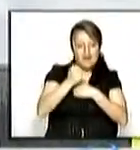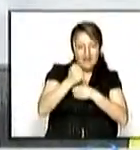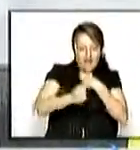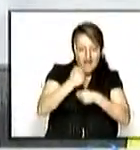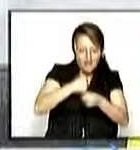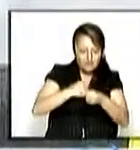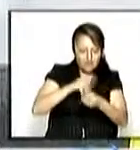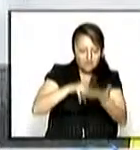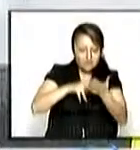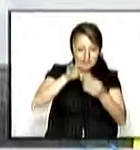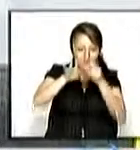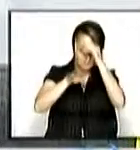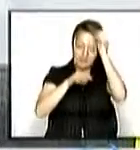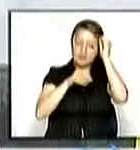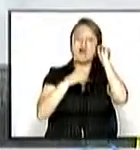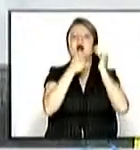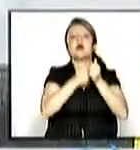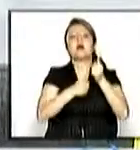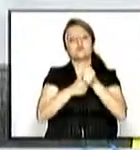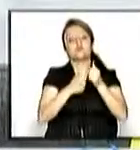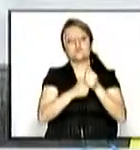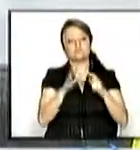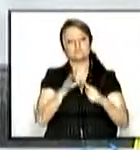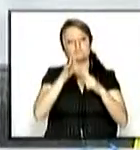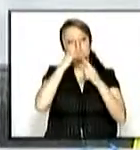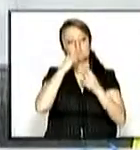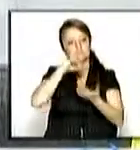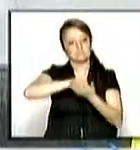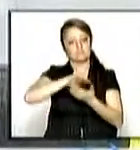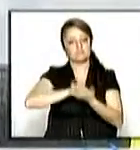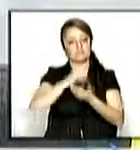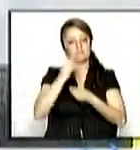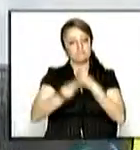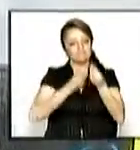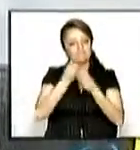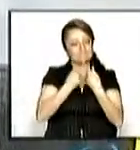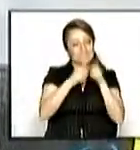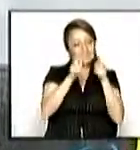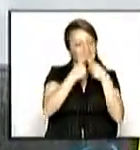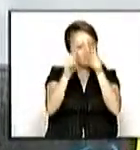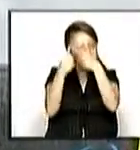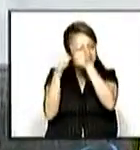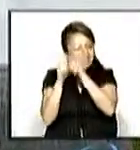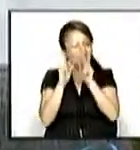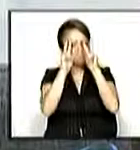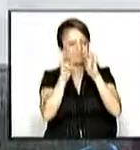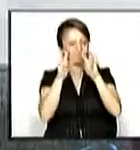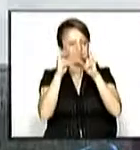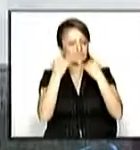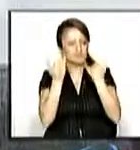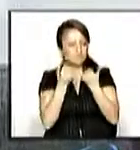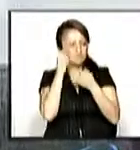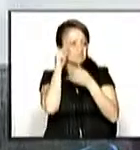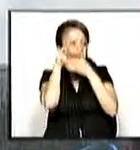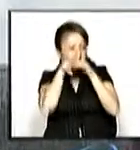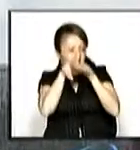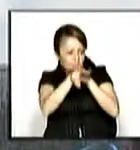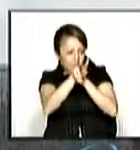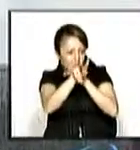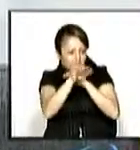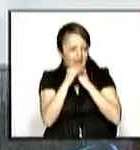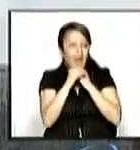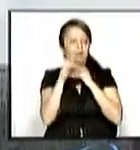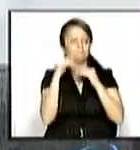tratar cada una de las especialidades y cada una de las áreas de la odontología con una visión integral de